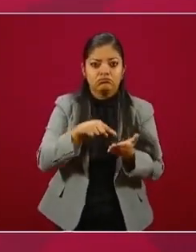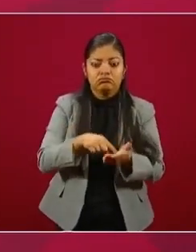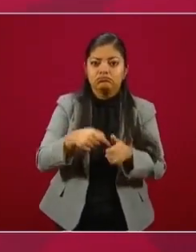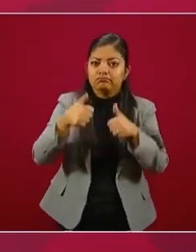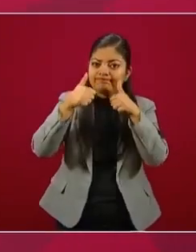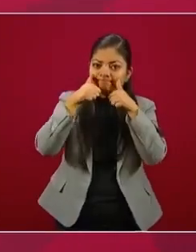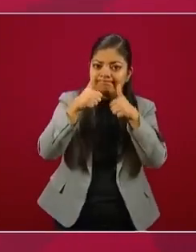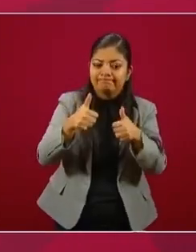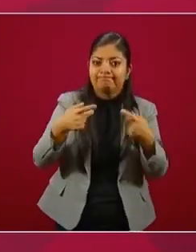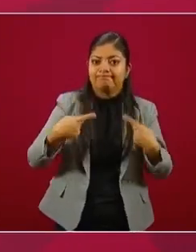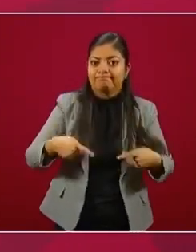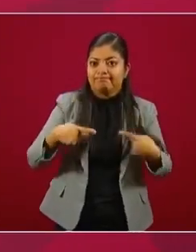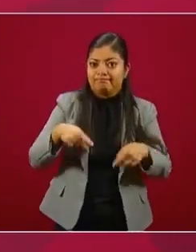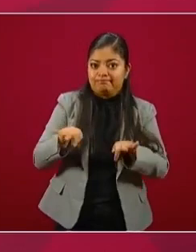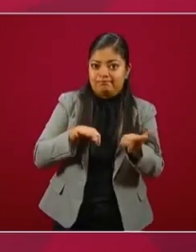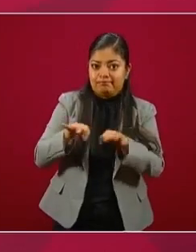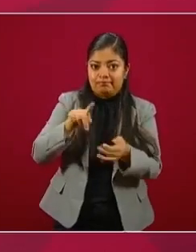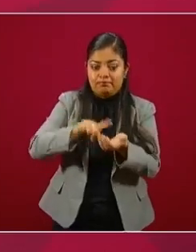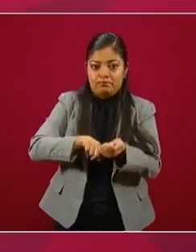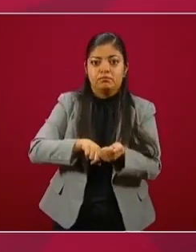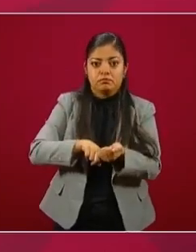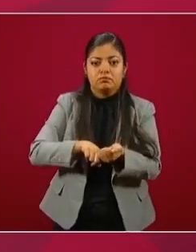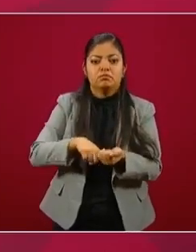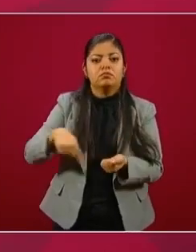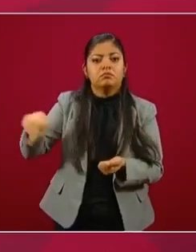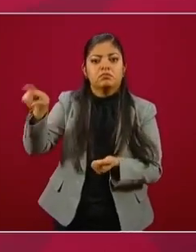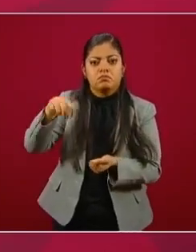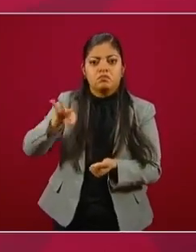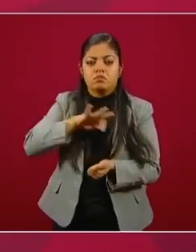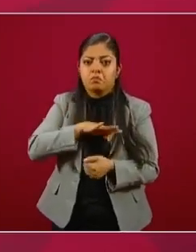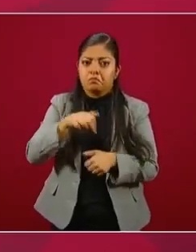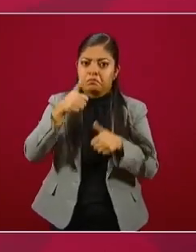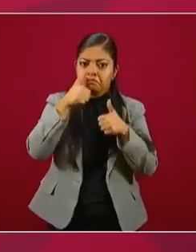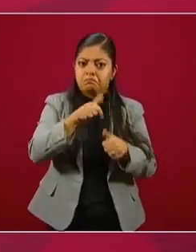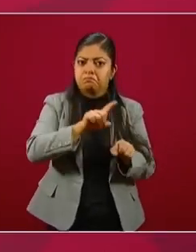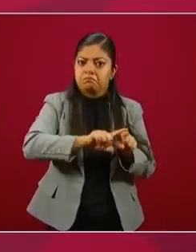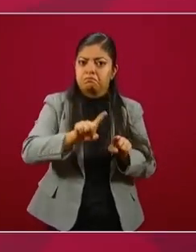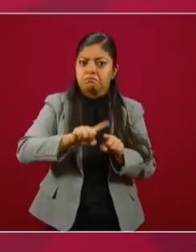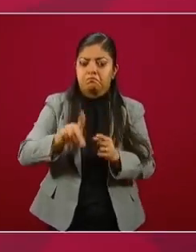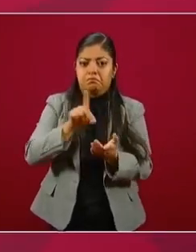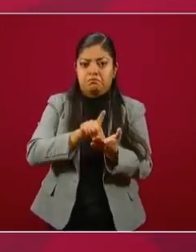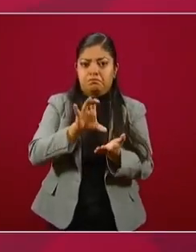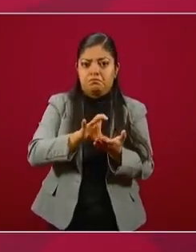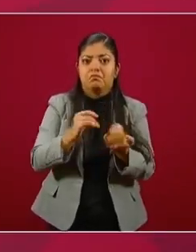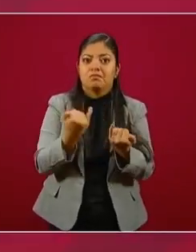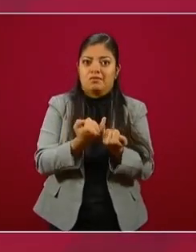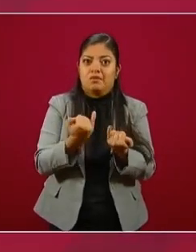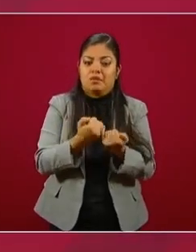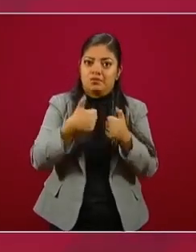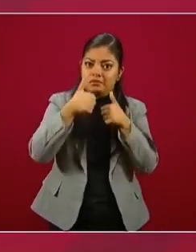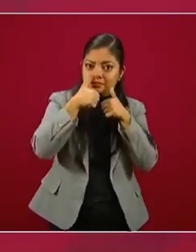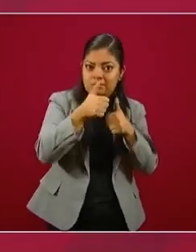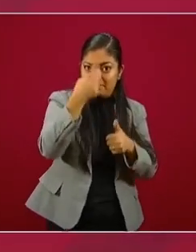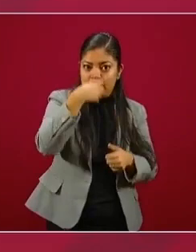personal para atender personas con diferentes discapacidades, especialmente menores de edad,